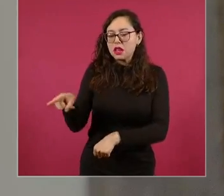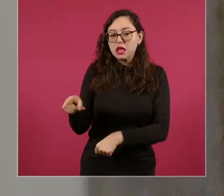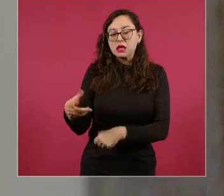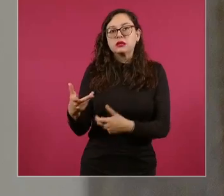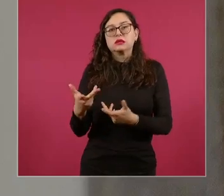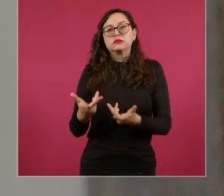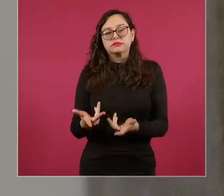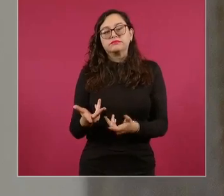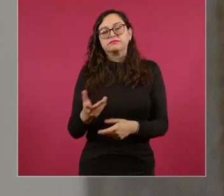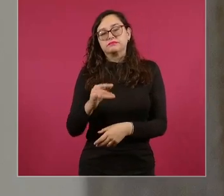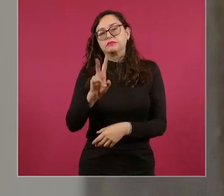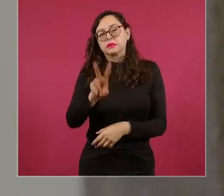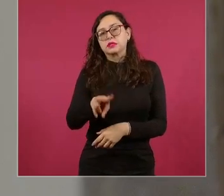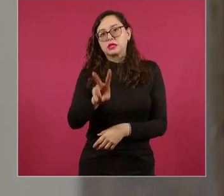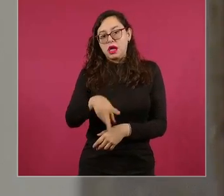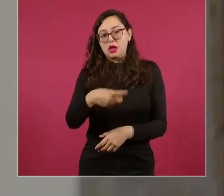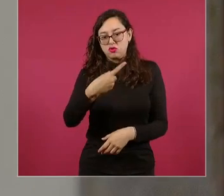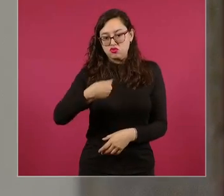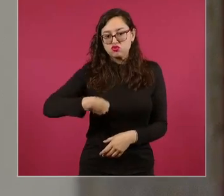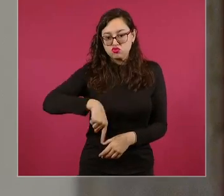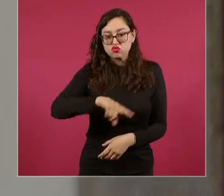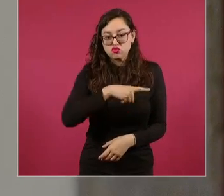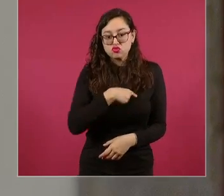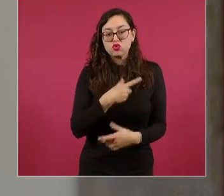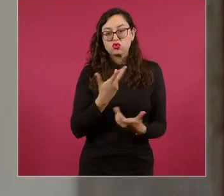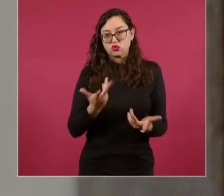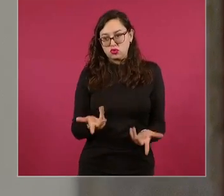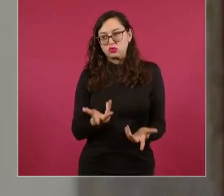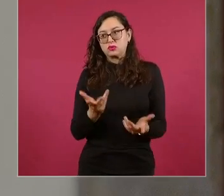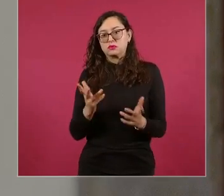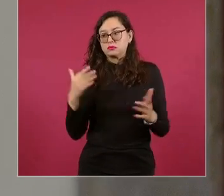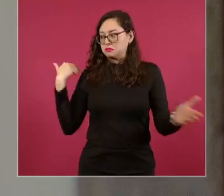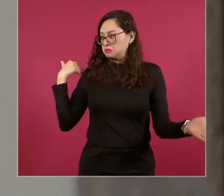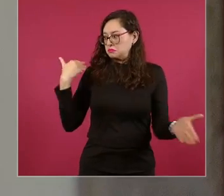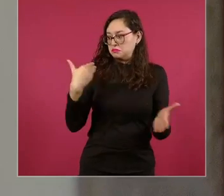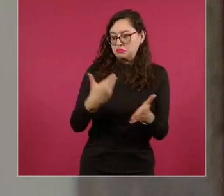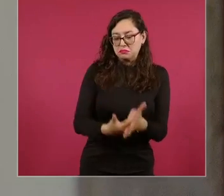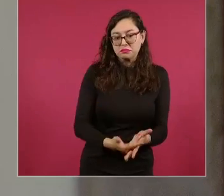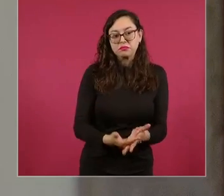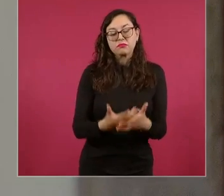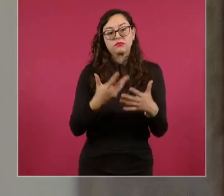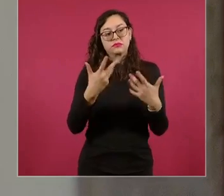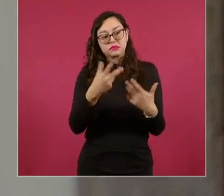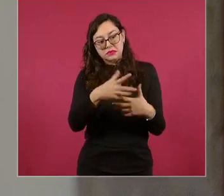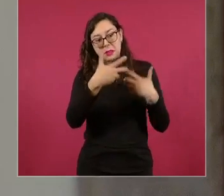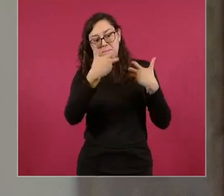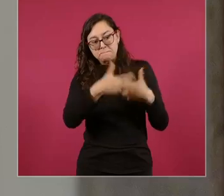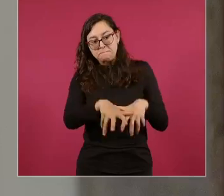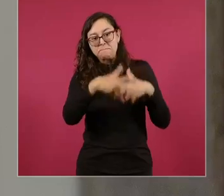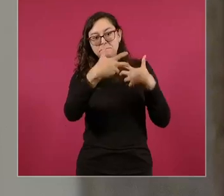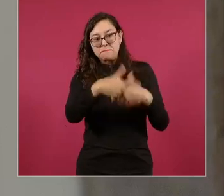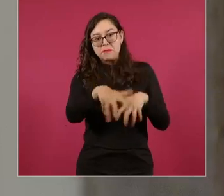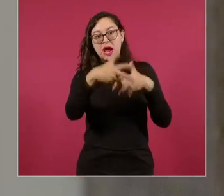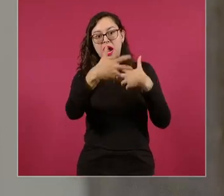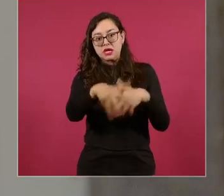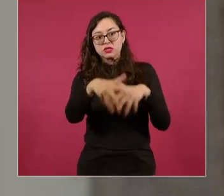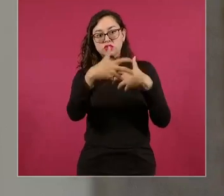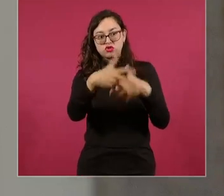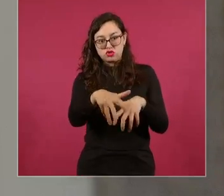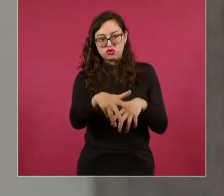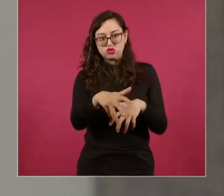tenido la oportunidad de estar en las calles e entrevistar a los jóvenes que han estado protestando